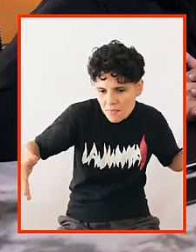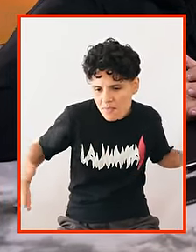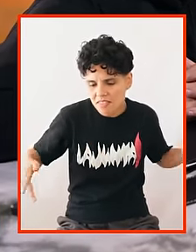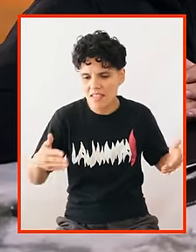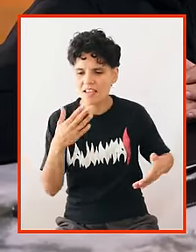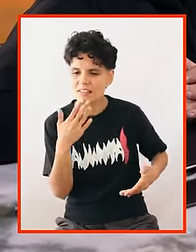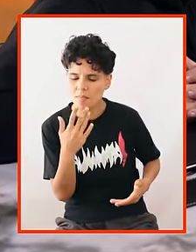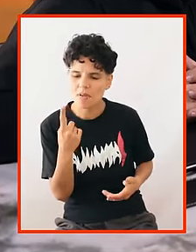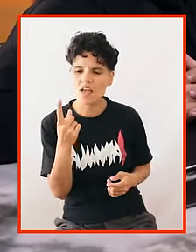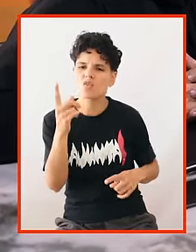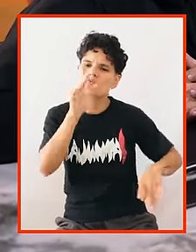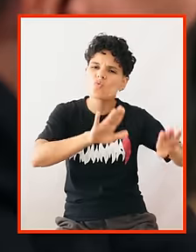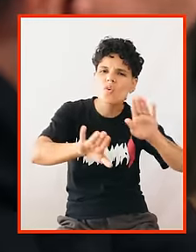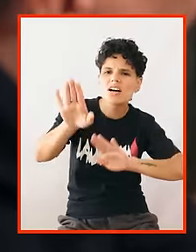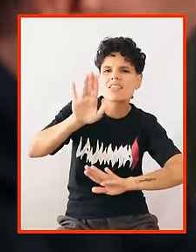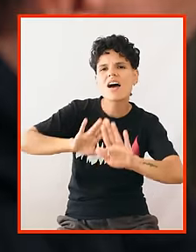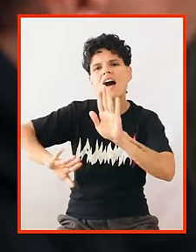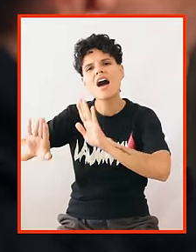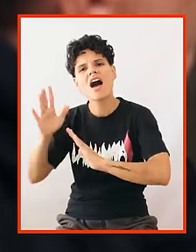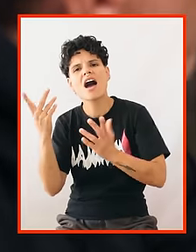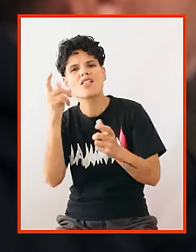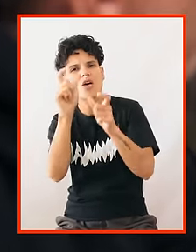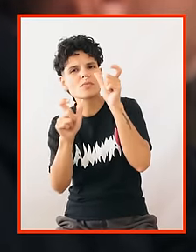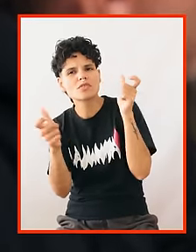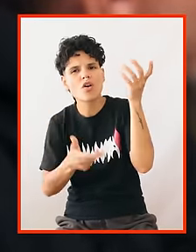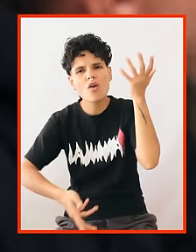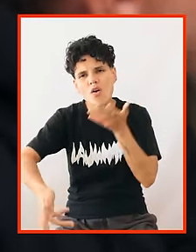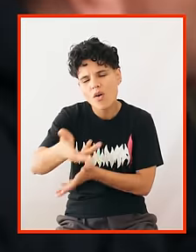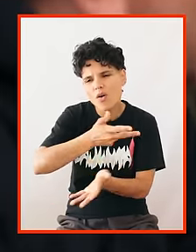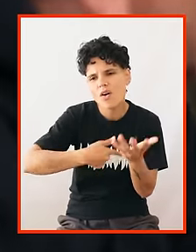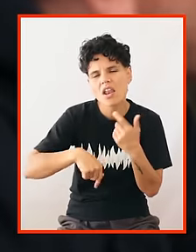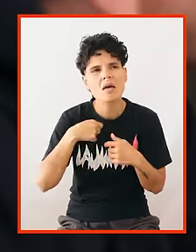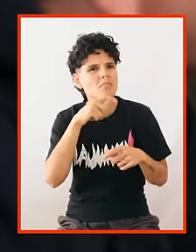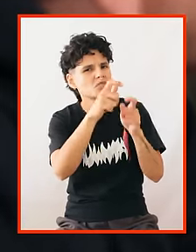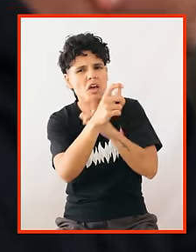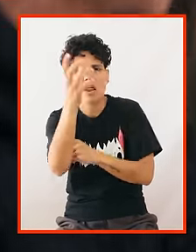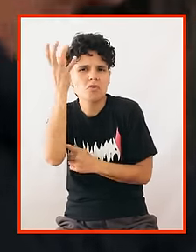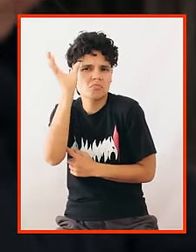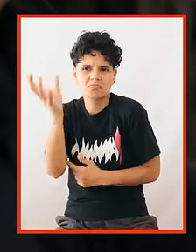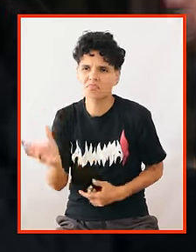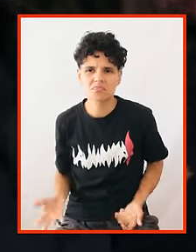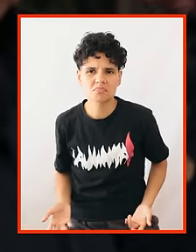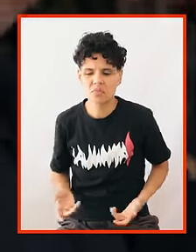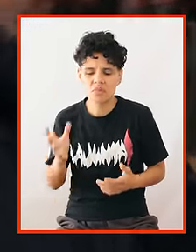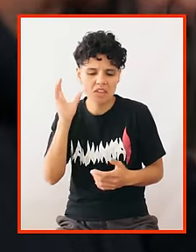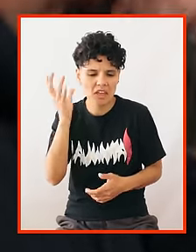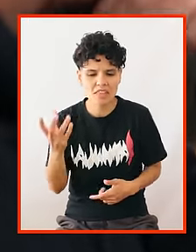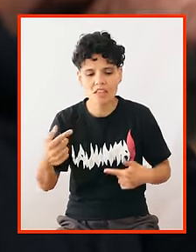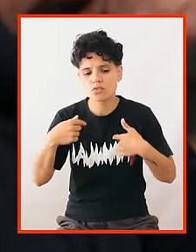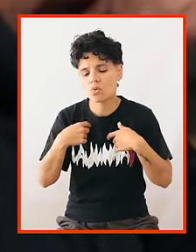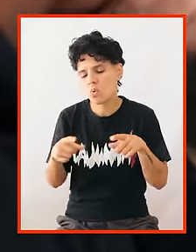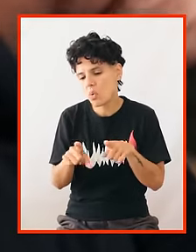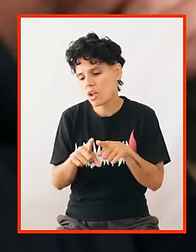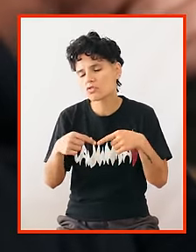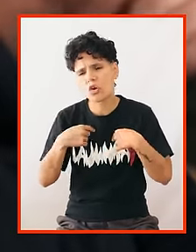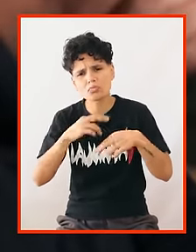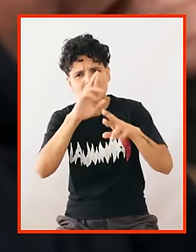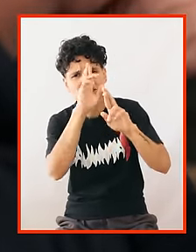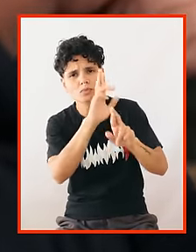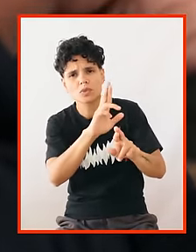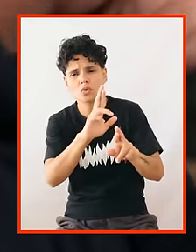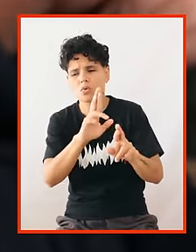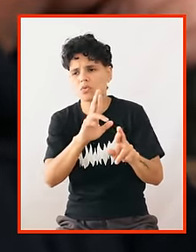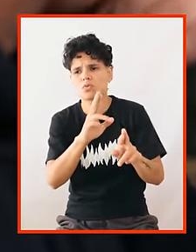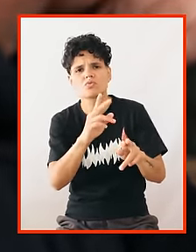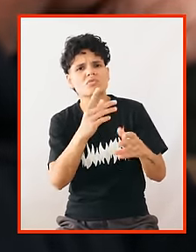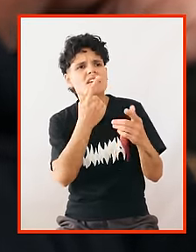de la elegancia al comportarte, ¿no?, con los demás. Sobre todo tiene que ver con eso. Perfecto. Porque cada uno, o sea, yo soy como súper respetuoso de